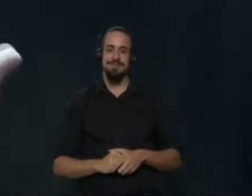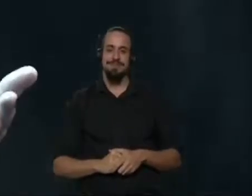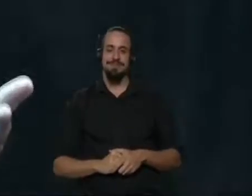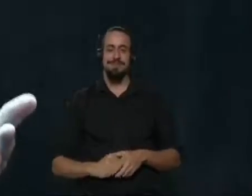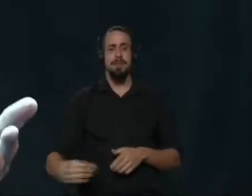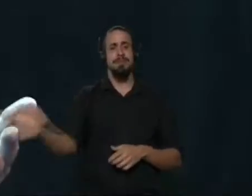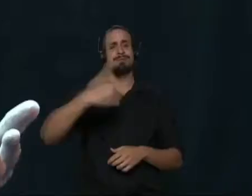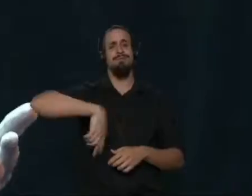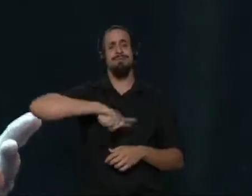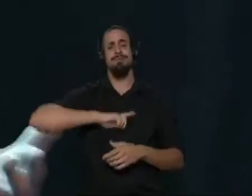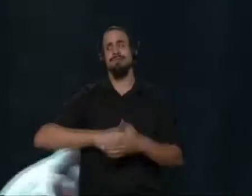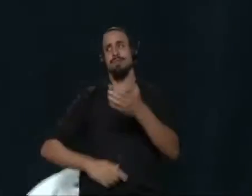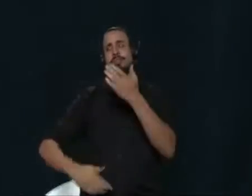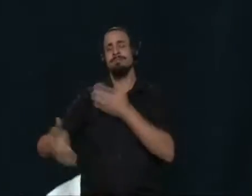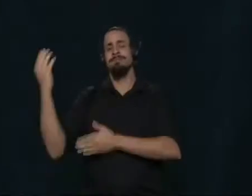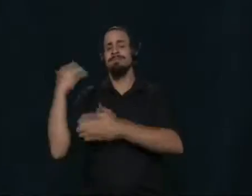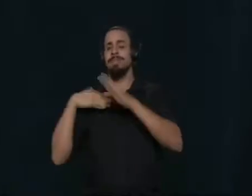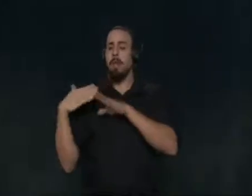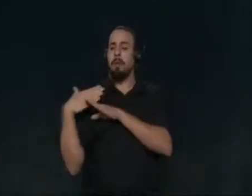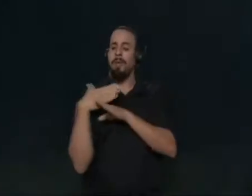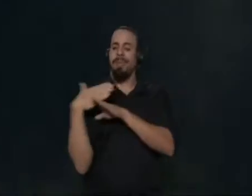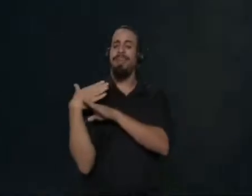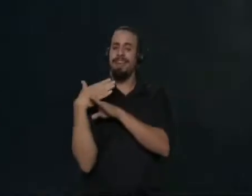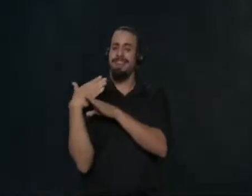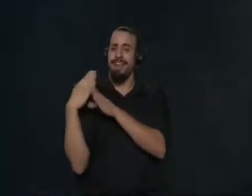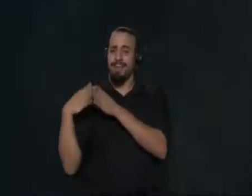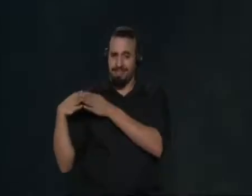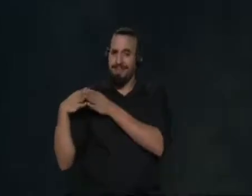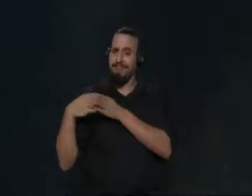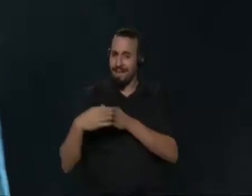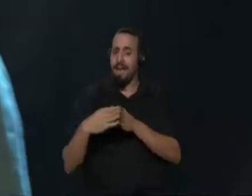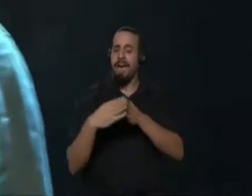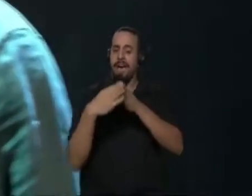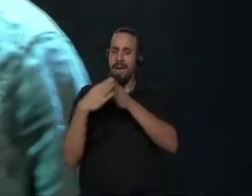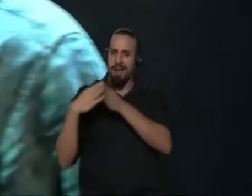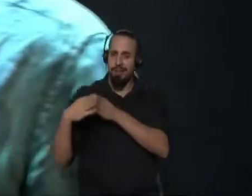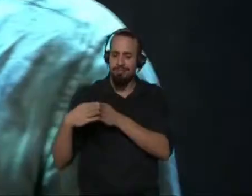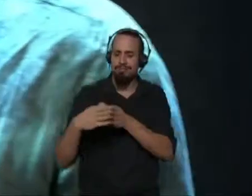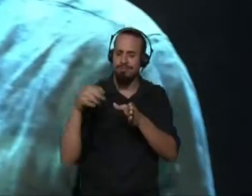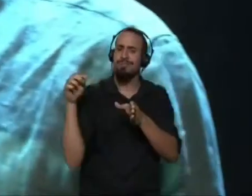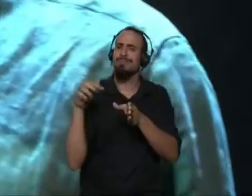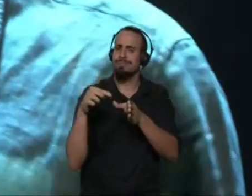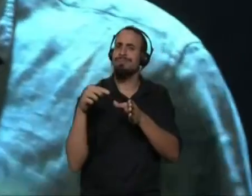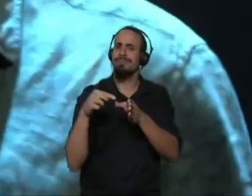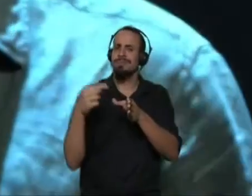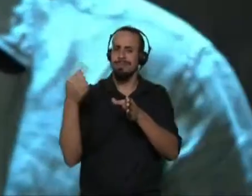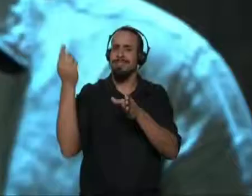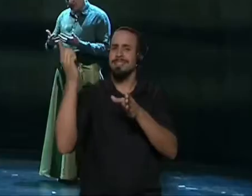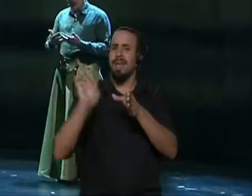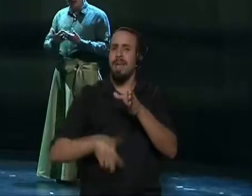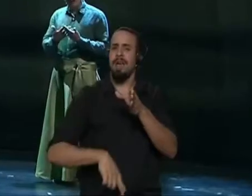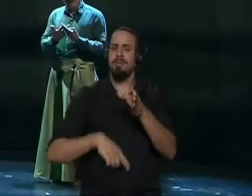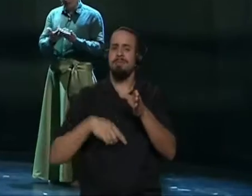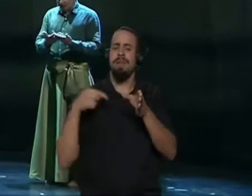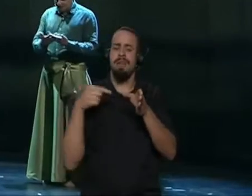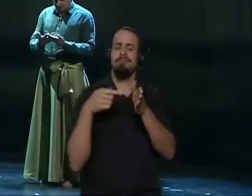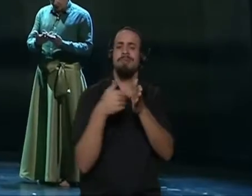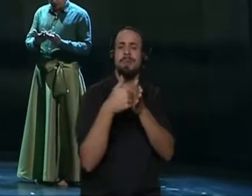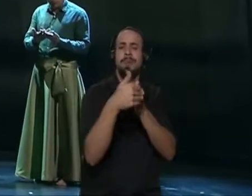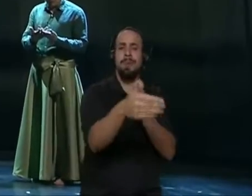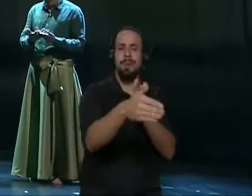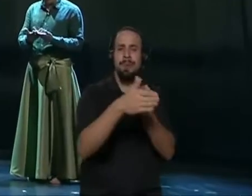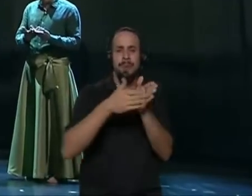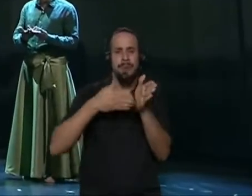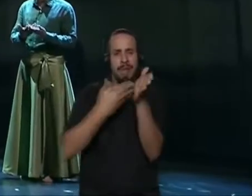Fuimos madera de barco, pero al mismo tiempo fuimos la brea